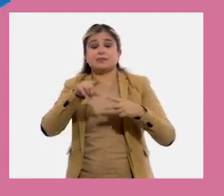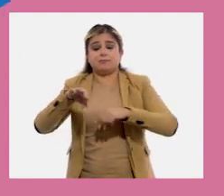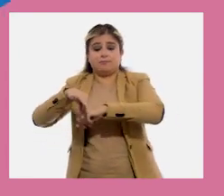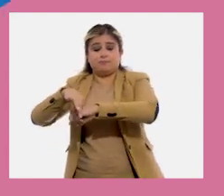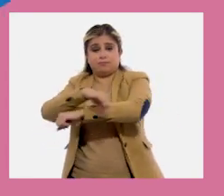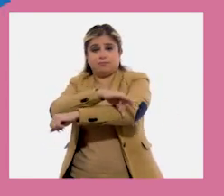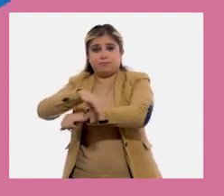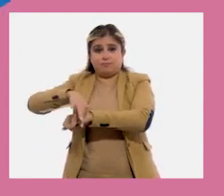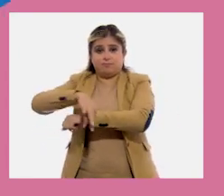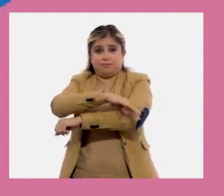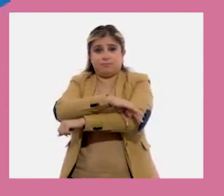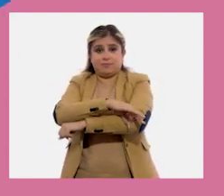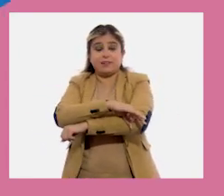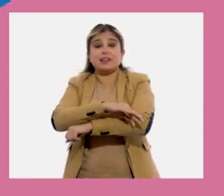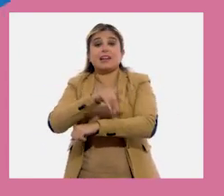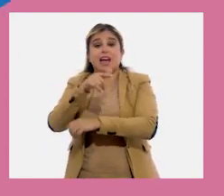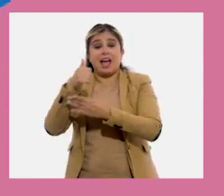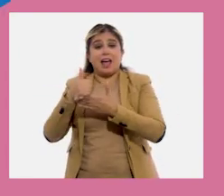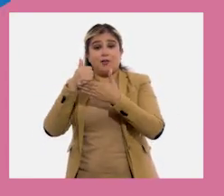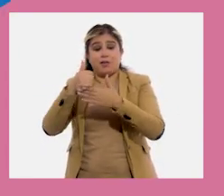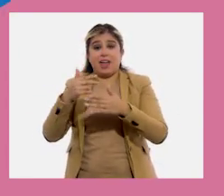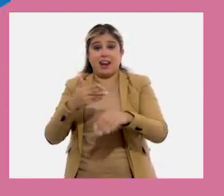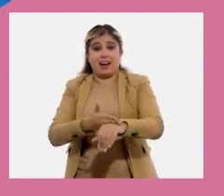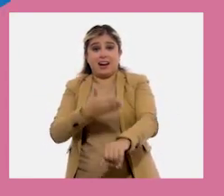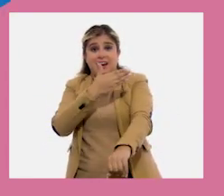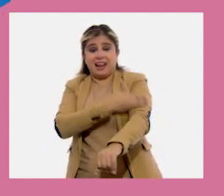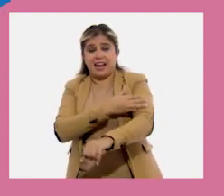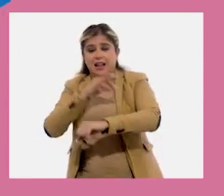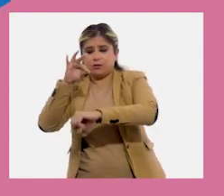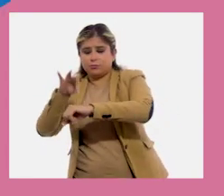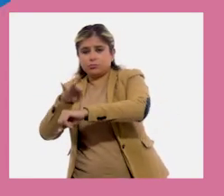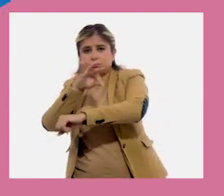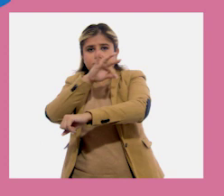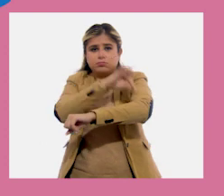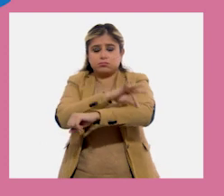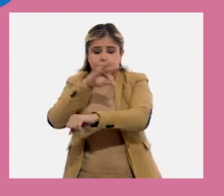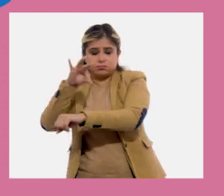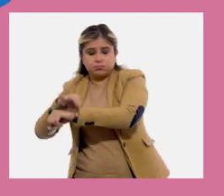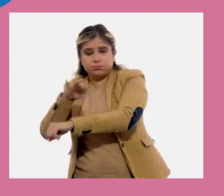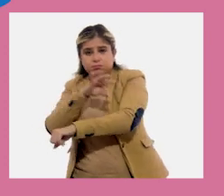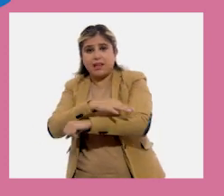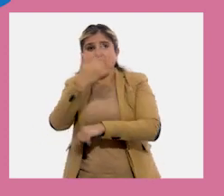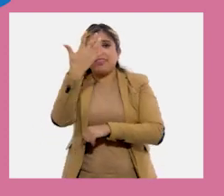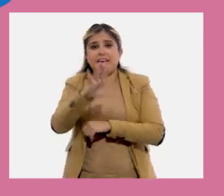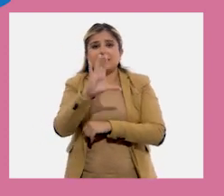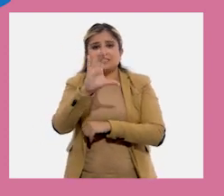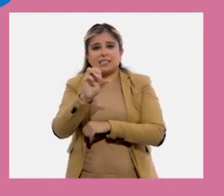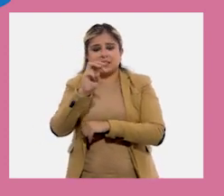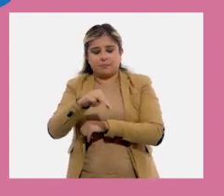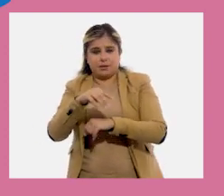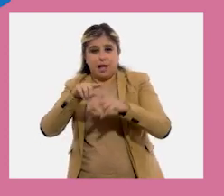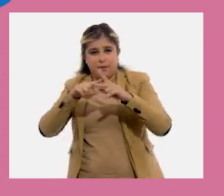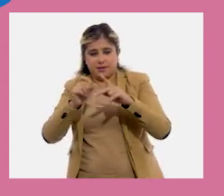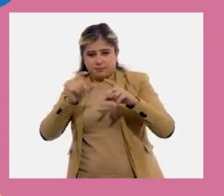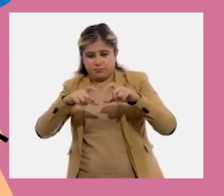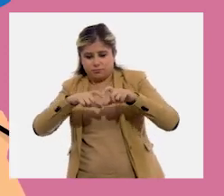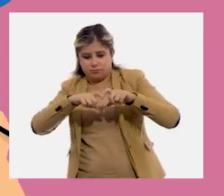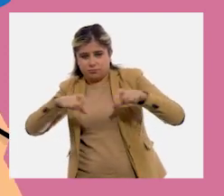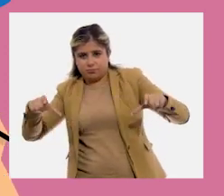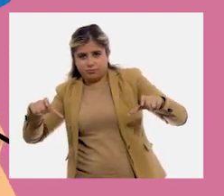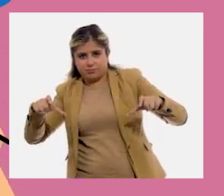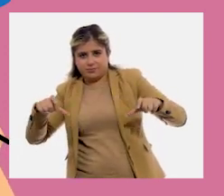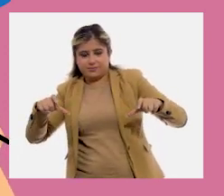el plumón o la pluma y con ayuda de la regla 10 centímetros de largo, partiendo de abajo hacia